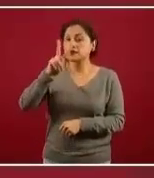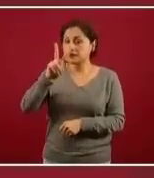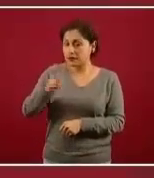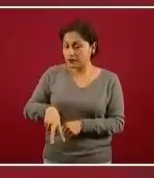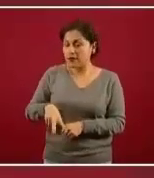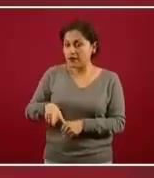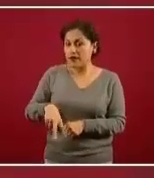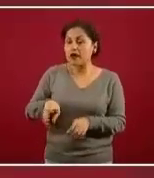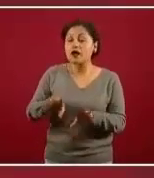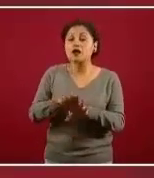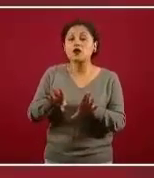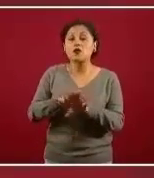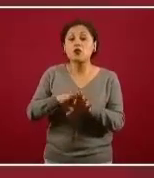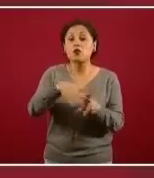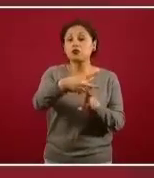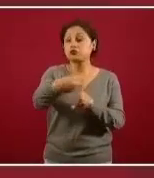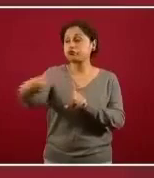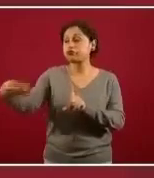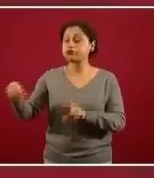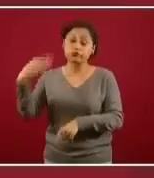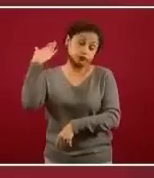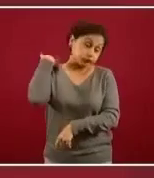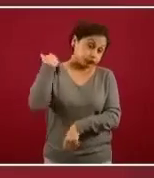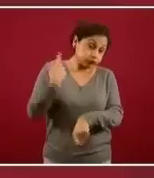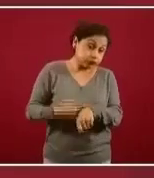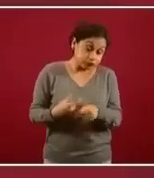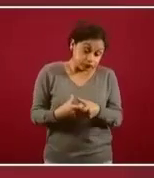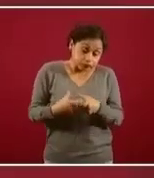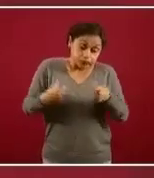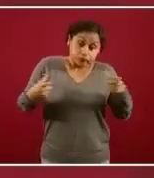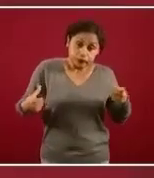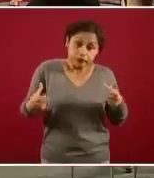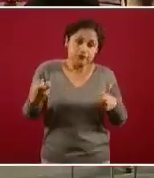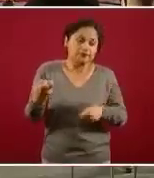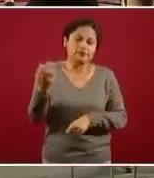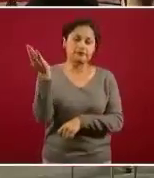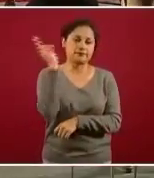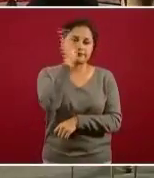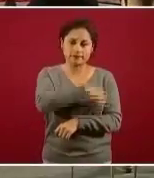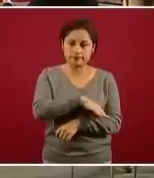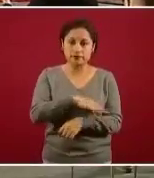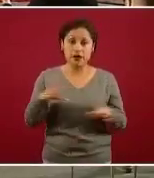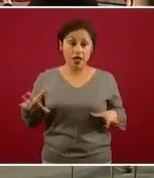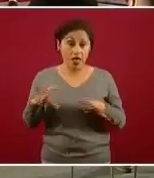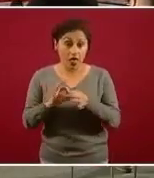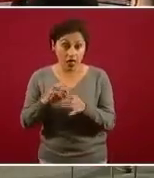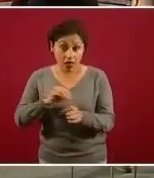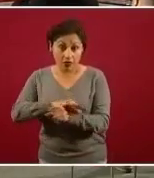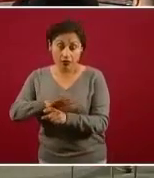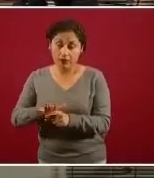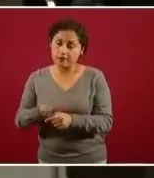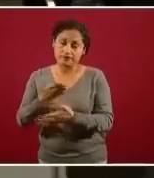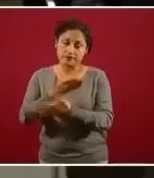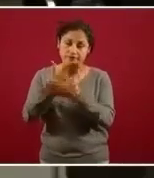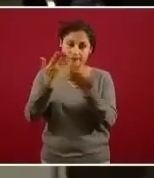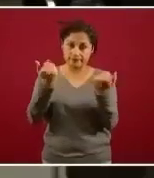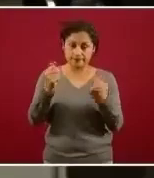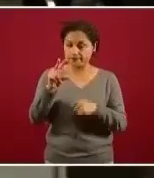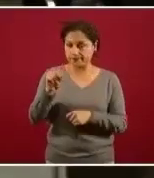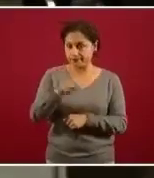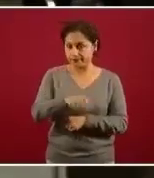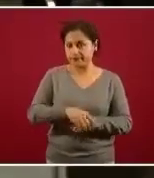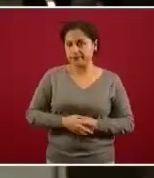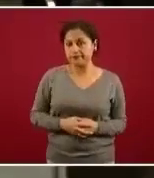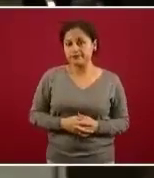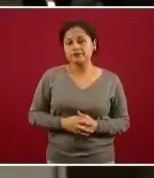falsa y de que no corresponde con el comportamiento de COVID. Y nada más, discúlpeme el atrevimiento y el aprovechar, pero